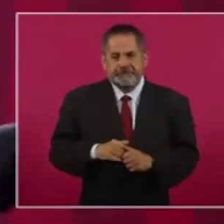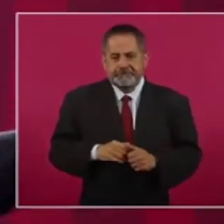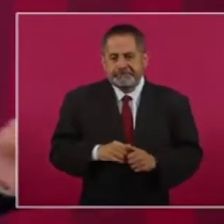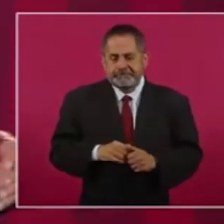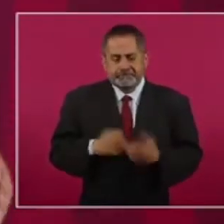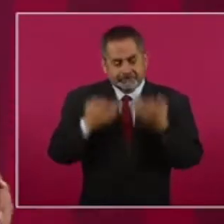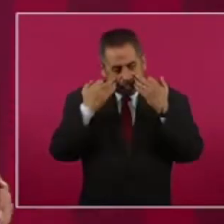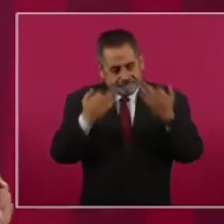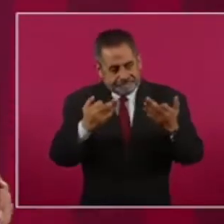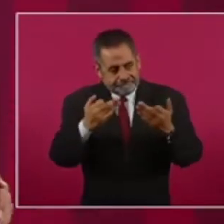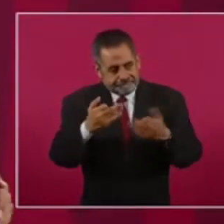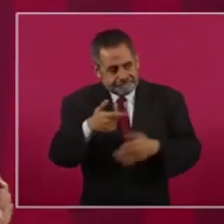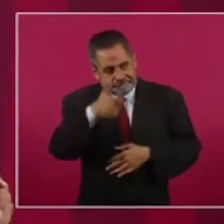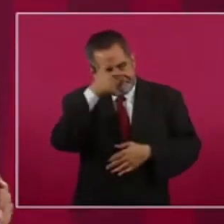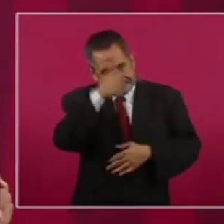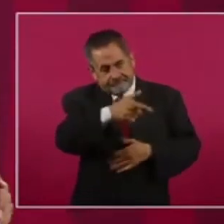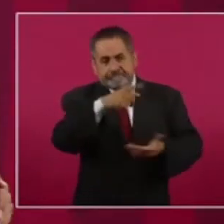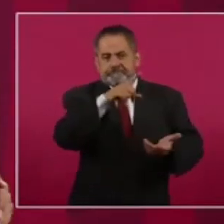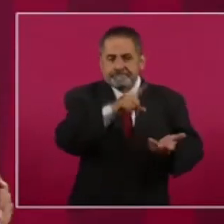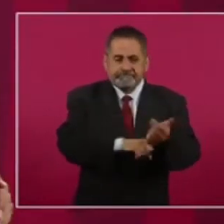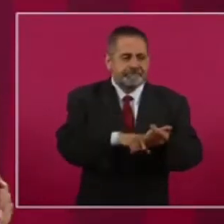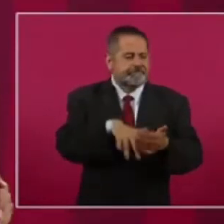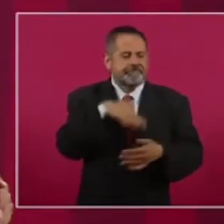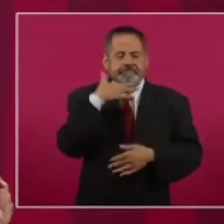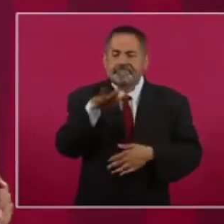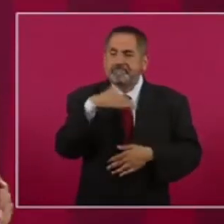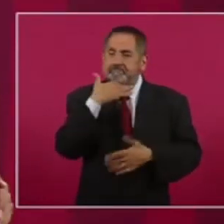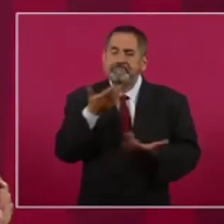que demostrado que hacían su agosto